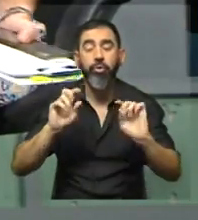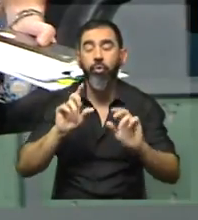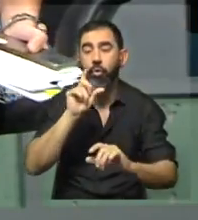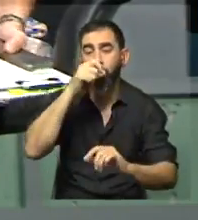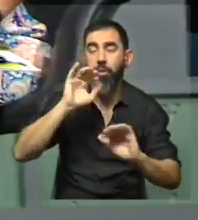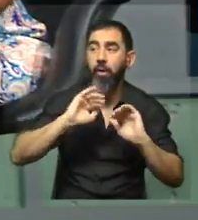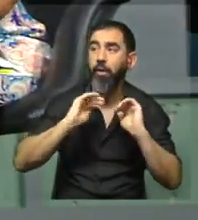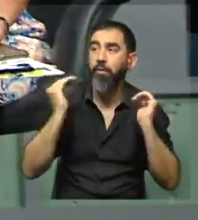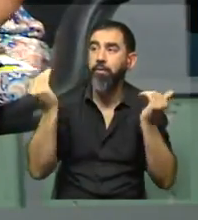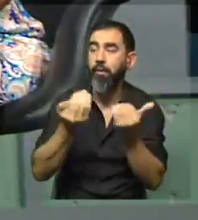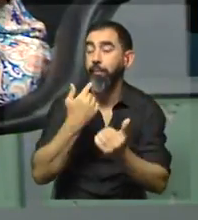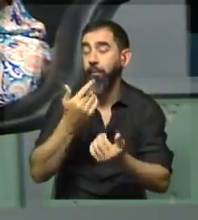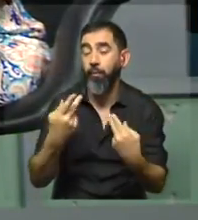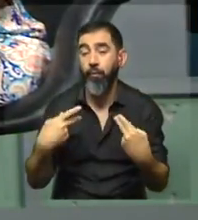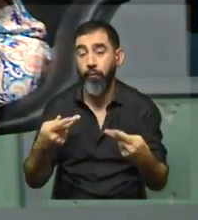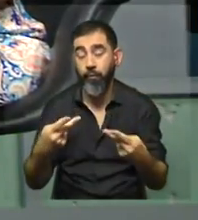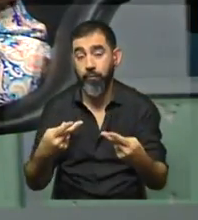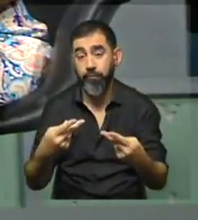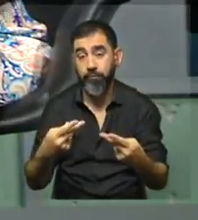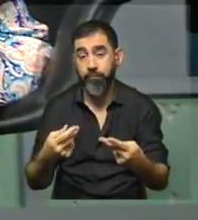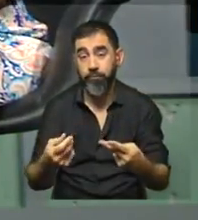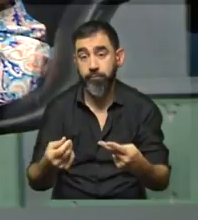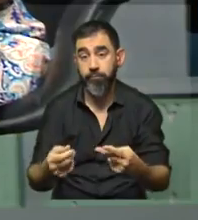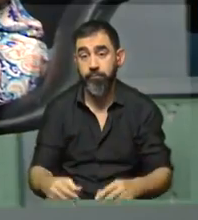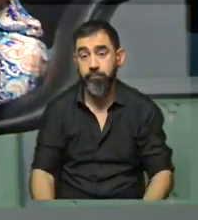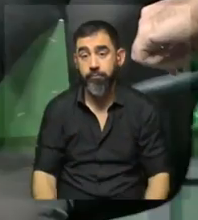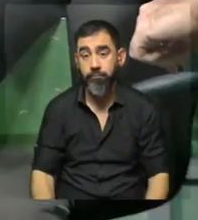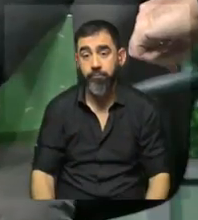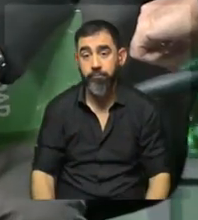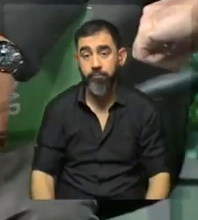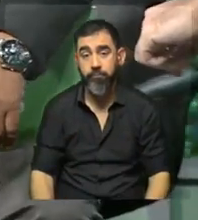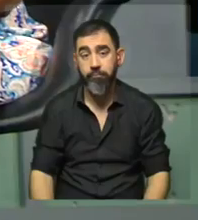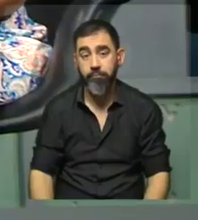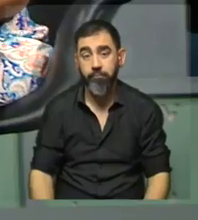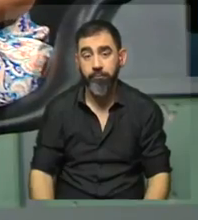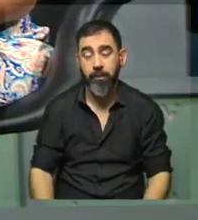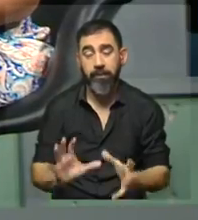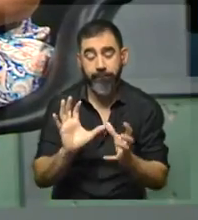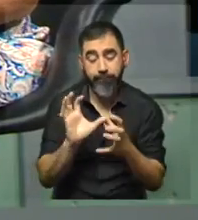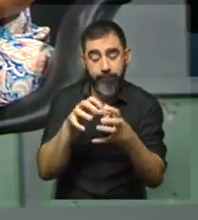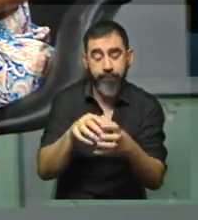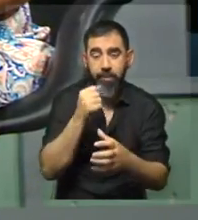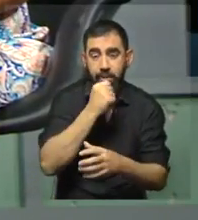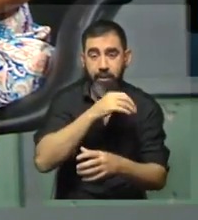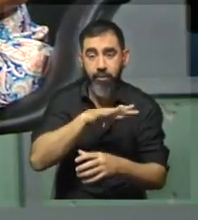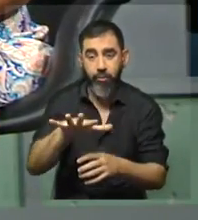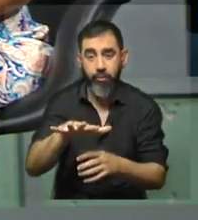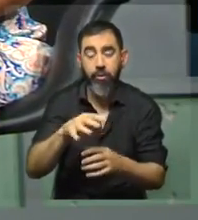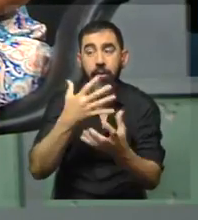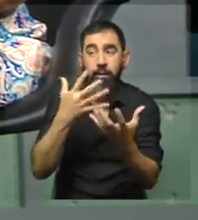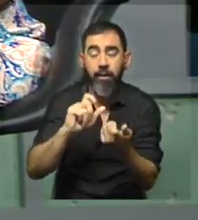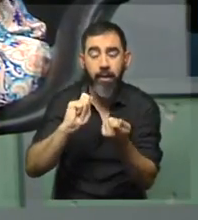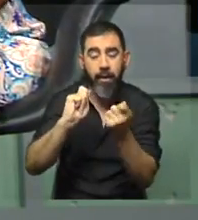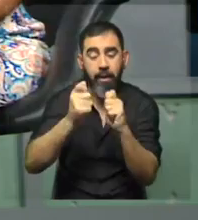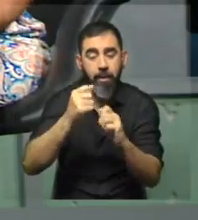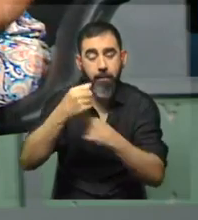Estadio Centenario. Y la verdad que es habla de ese centralismo que hemos tenido históricamente y que se ha intentado romper a través de